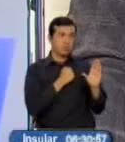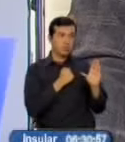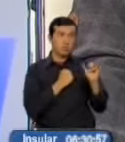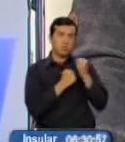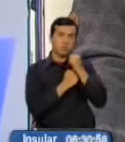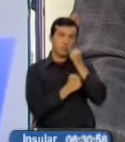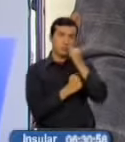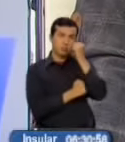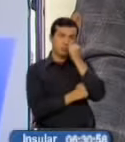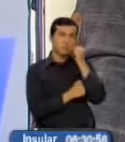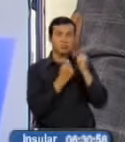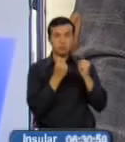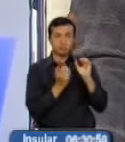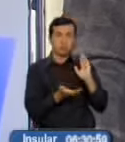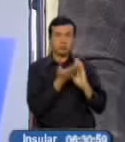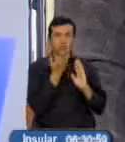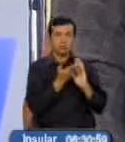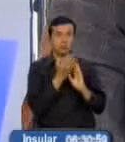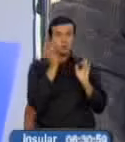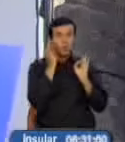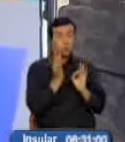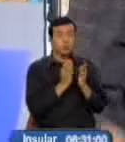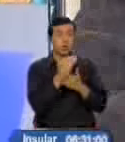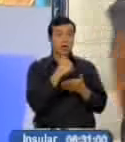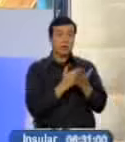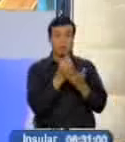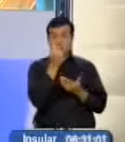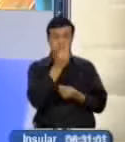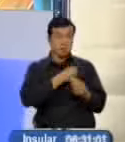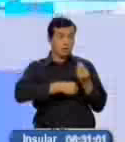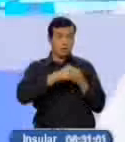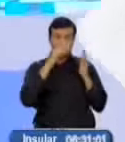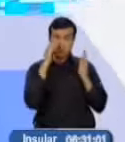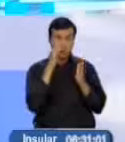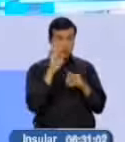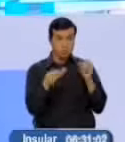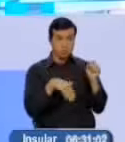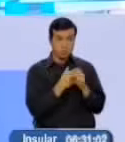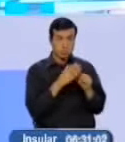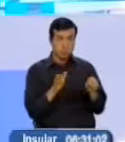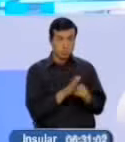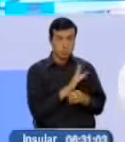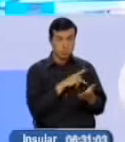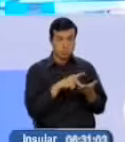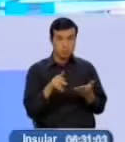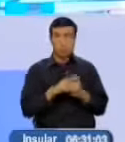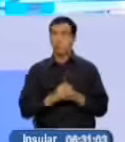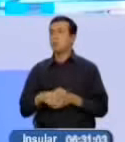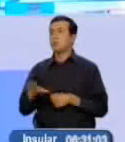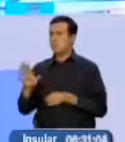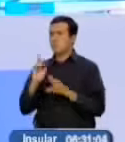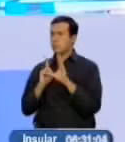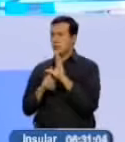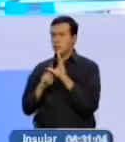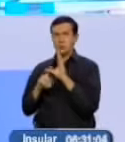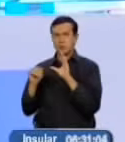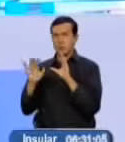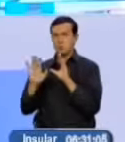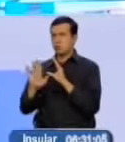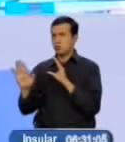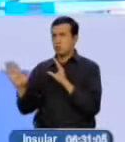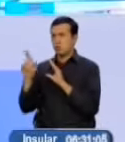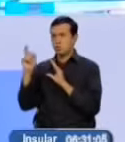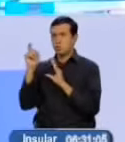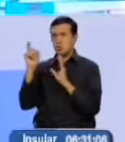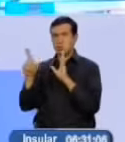fortaleza y fortaleza financiera para así poder es. Acceder a flujos de poder atender todos así estos pagos. Es. Más que todo, a más eso, que el patrimonio. Más que el patrimonio. Ellos tienen que